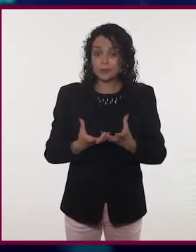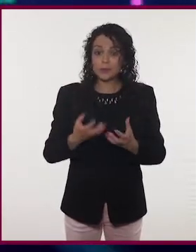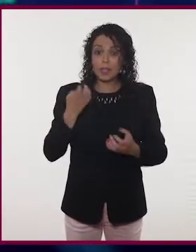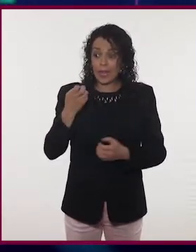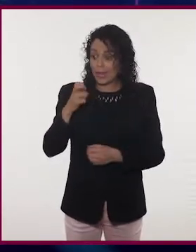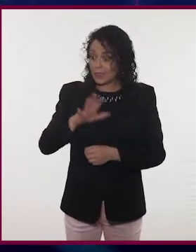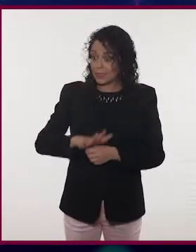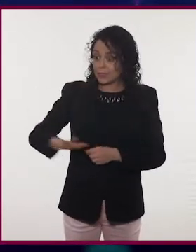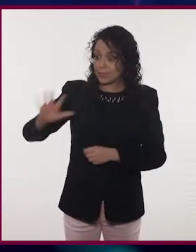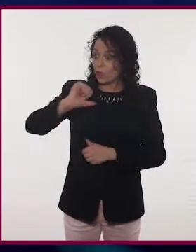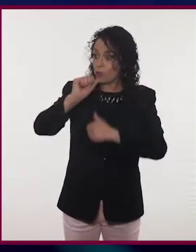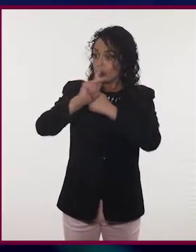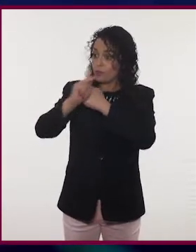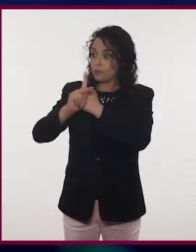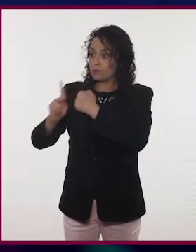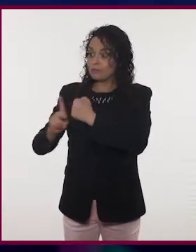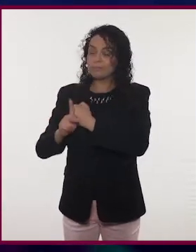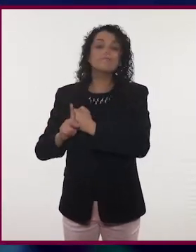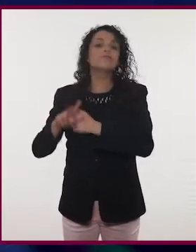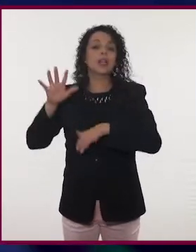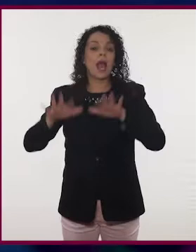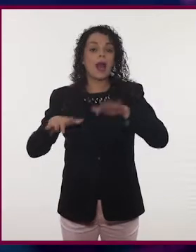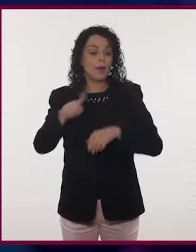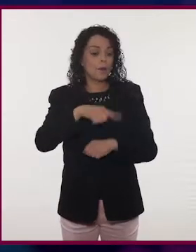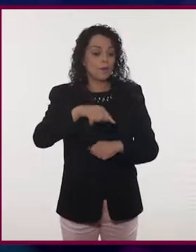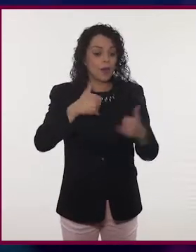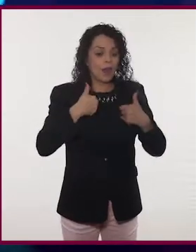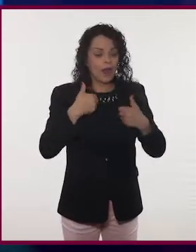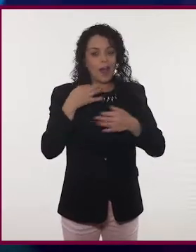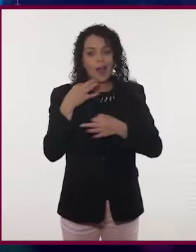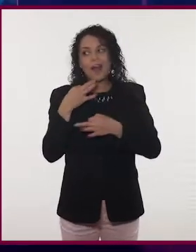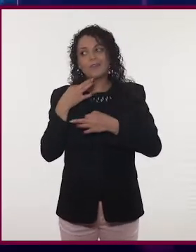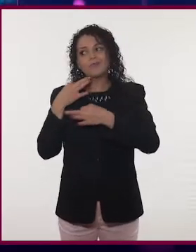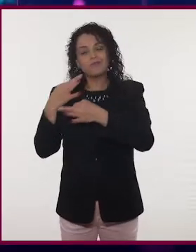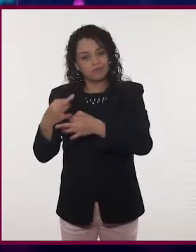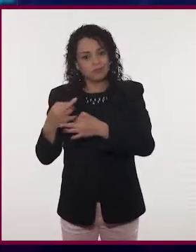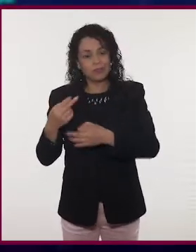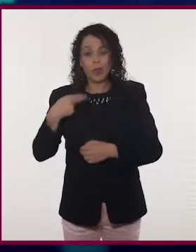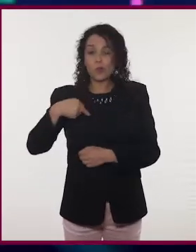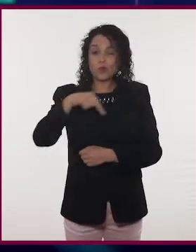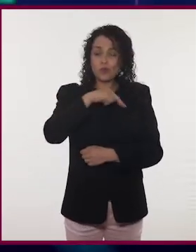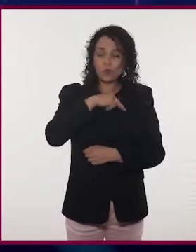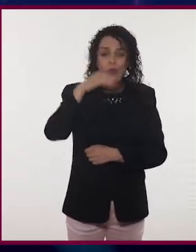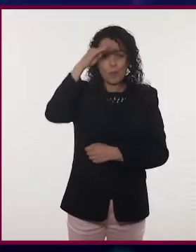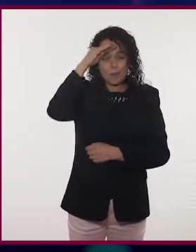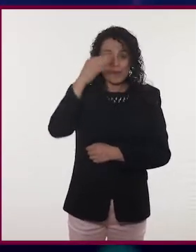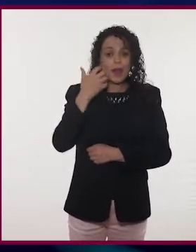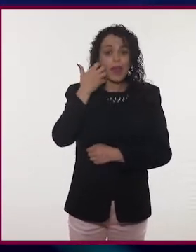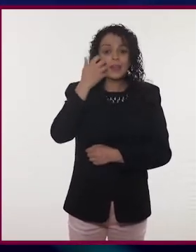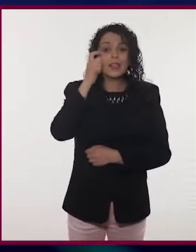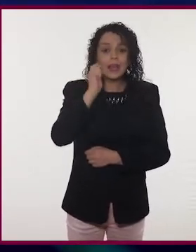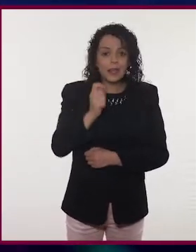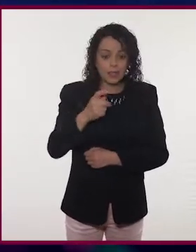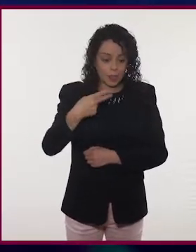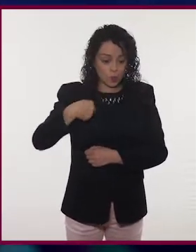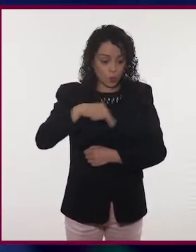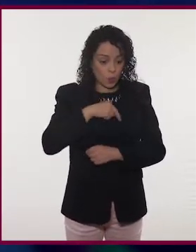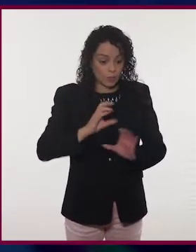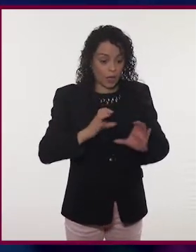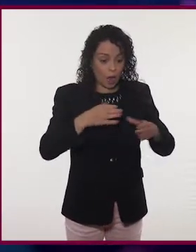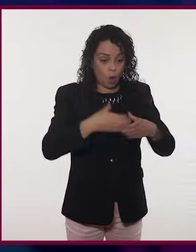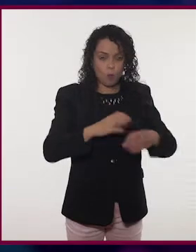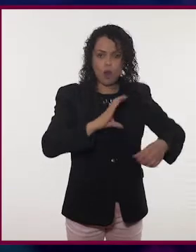esas nacionalidades influyen. Y lo que nosotros queremos es que nuestra comunidad se vea fuerte, se